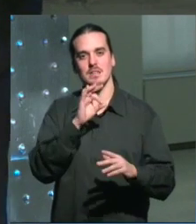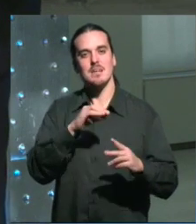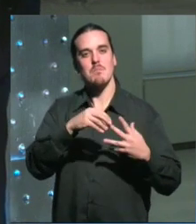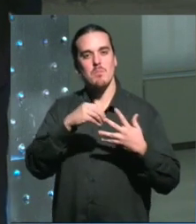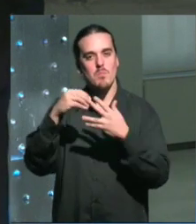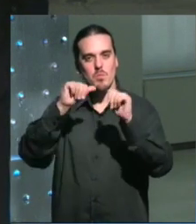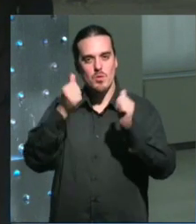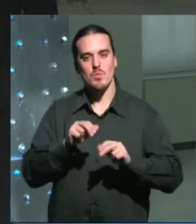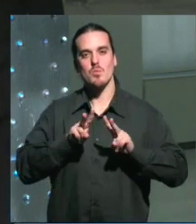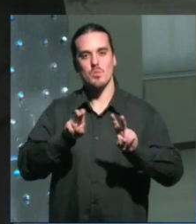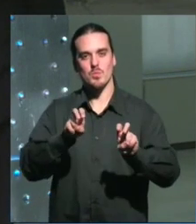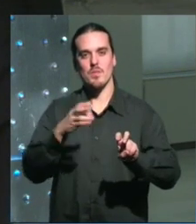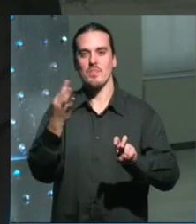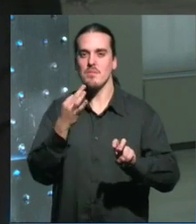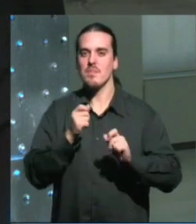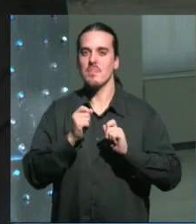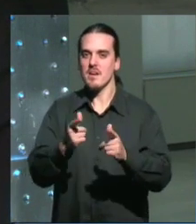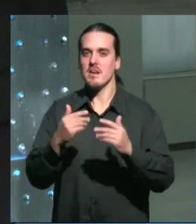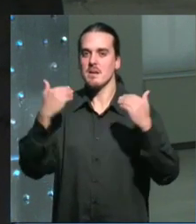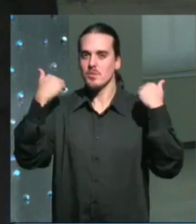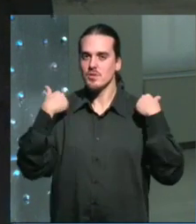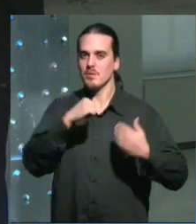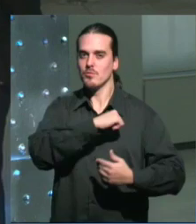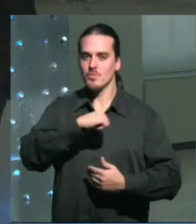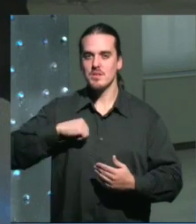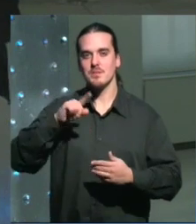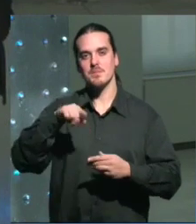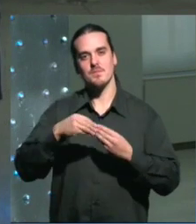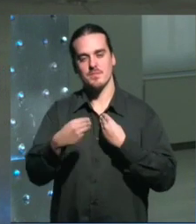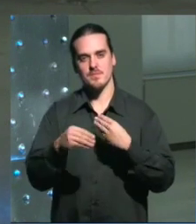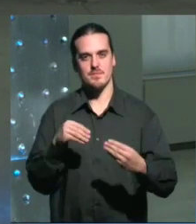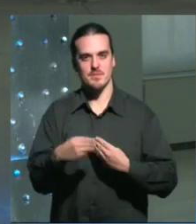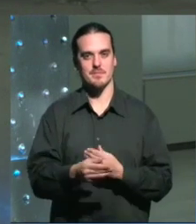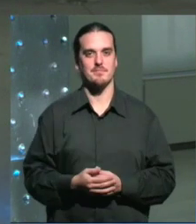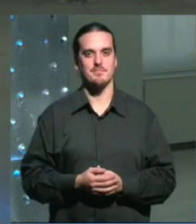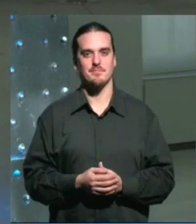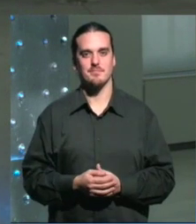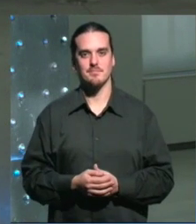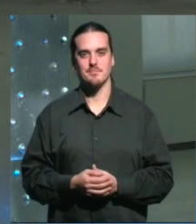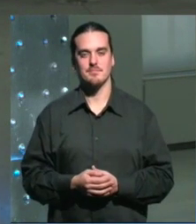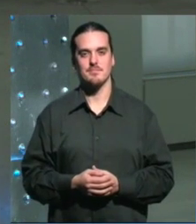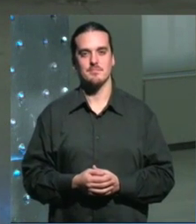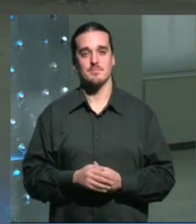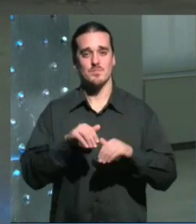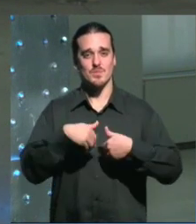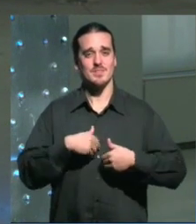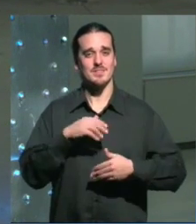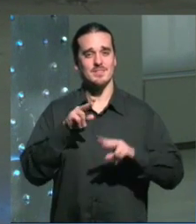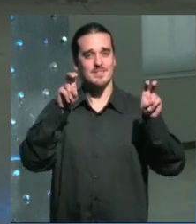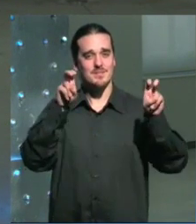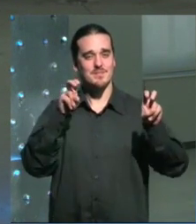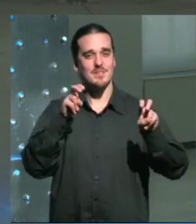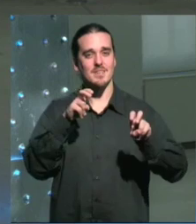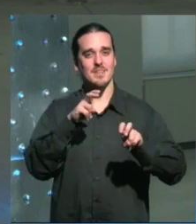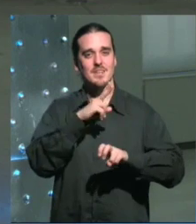exigir resultados, pero ofrecer autonomía y flexibilidad. Volviendo al tema de David Axelrod,